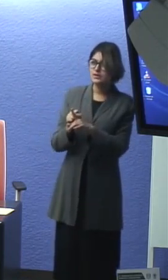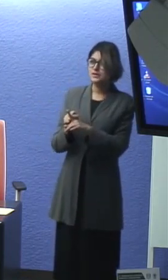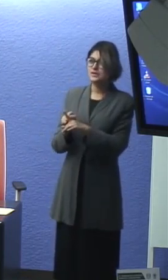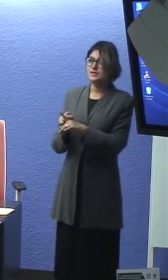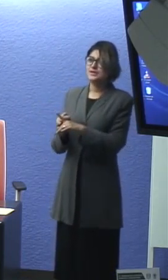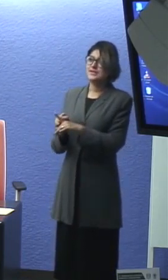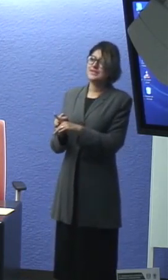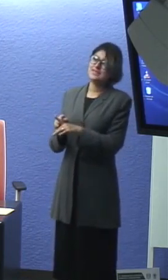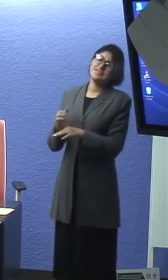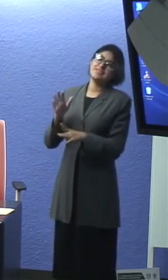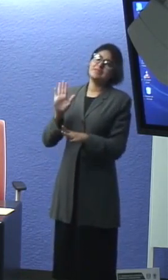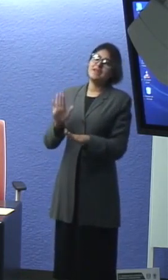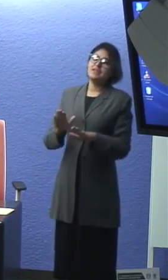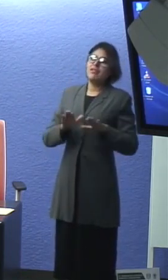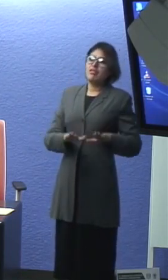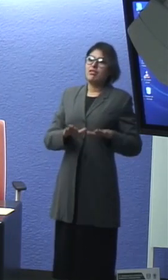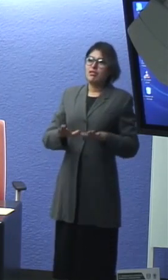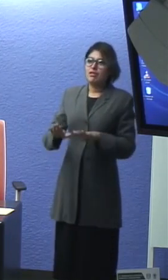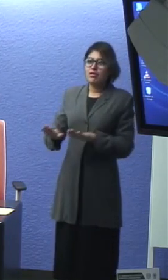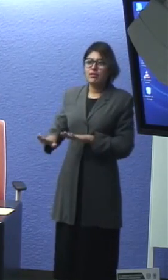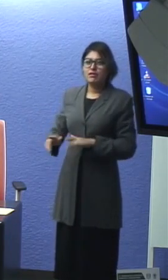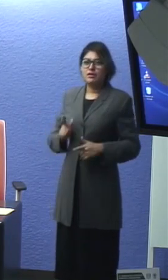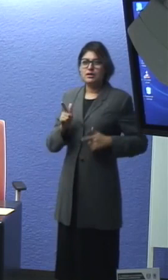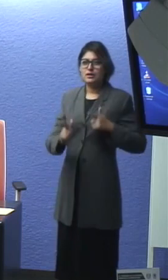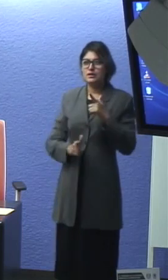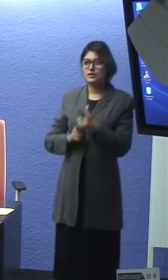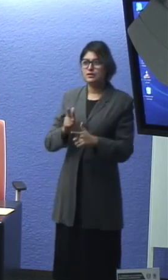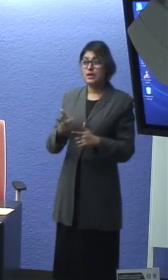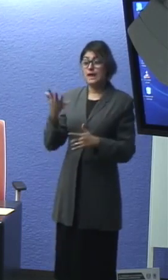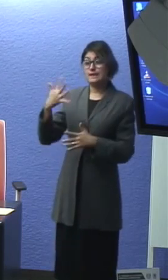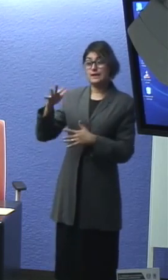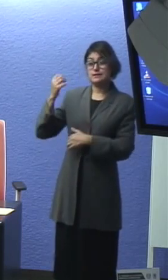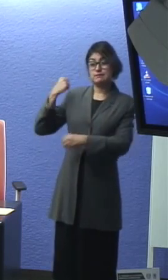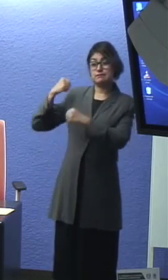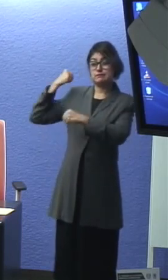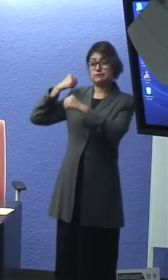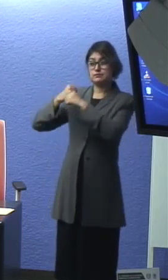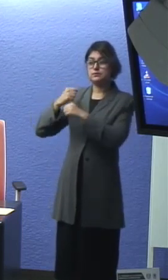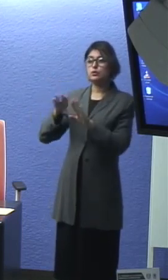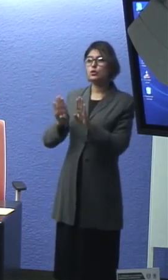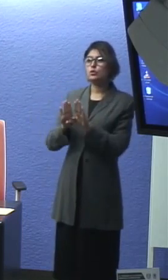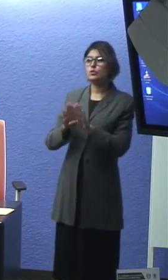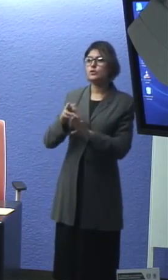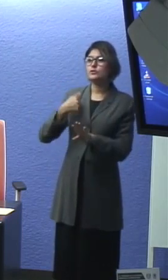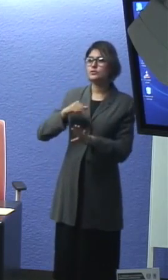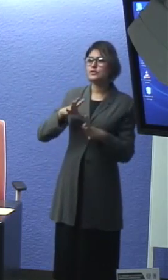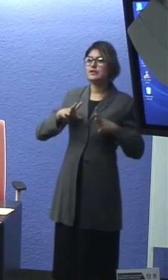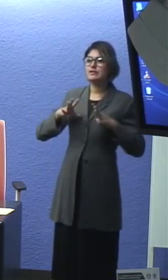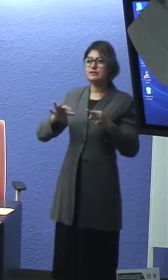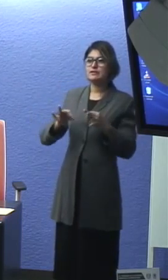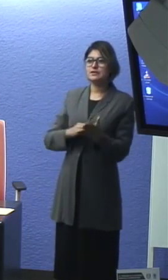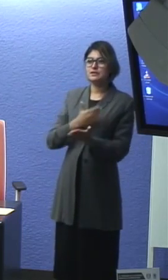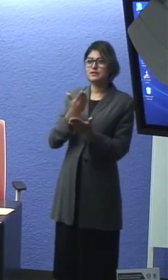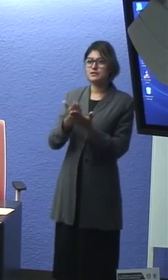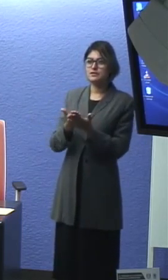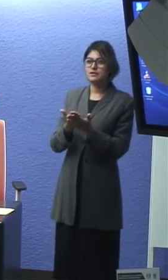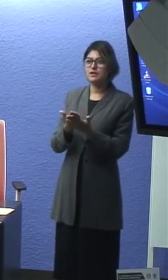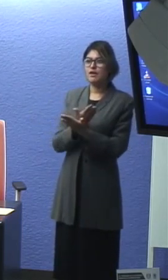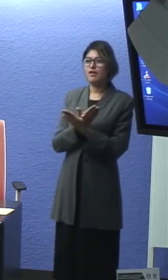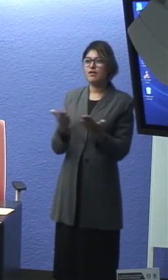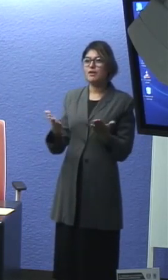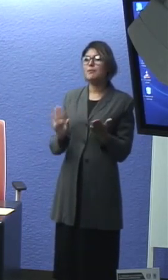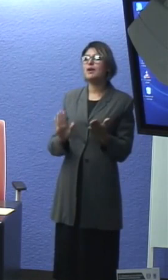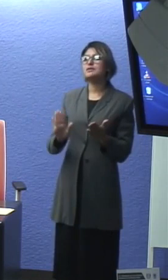nos estamos viendo lentos, cuando nosotros hace 10 años éramos los que pusimos sobre la mesa este avance. Entonces,